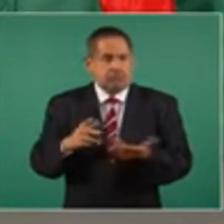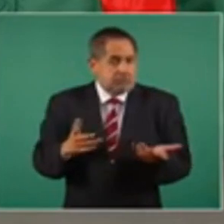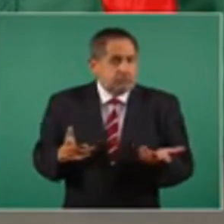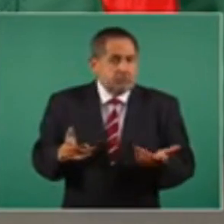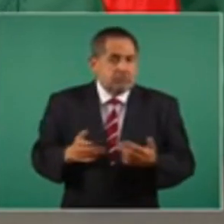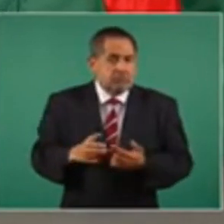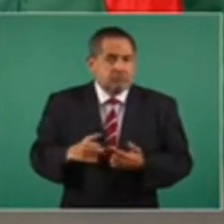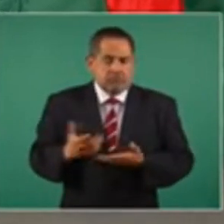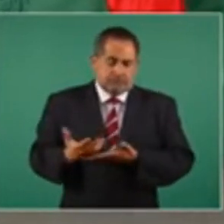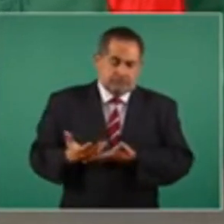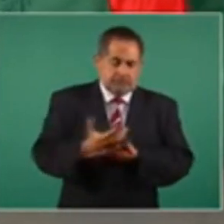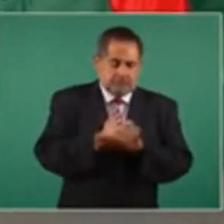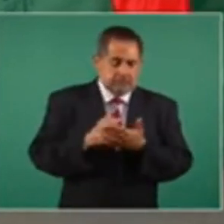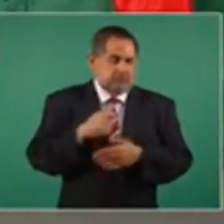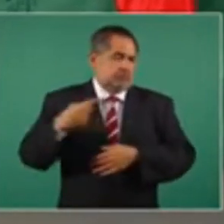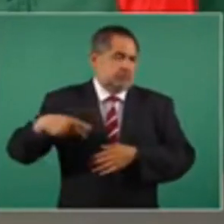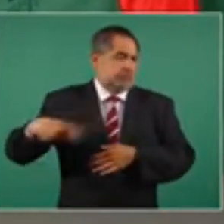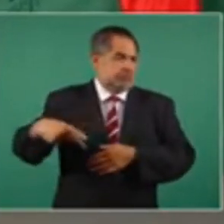sus ingresos,